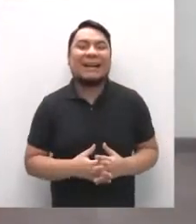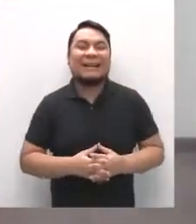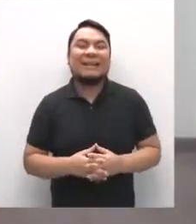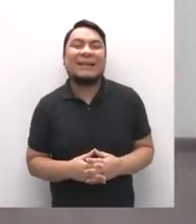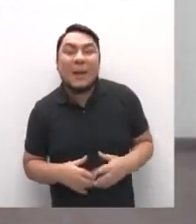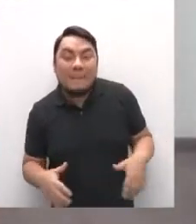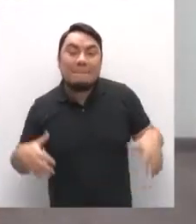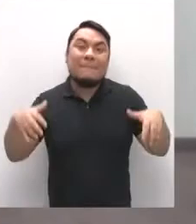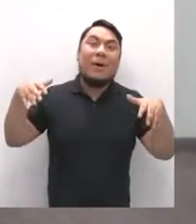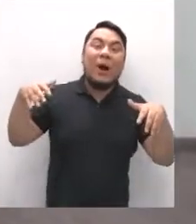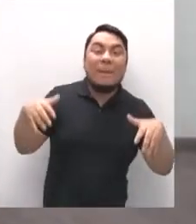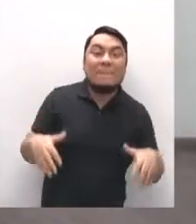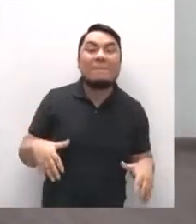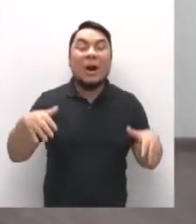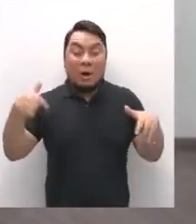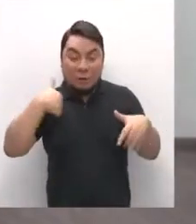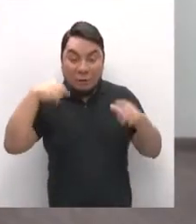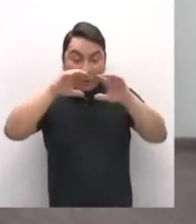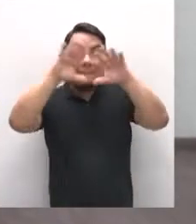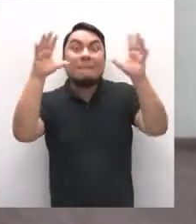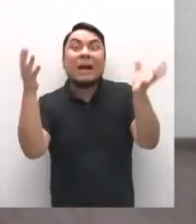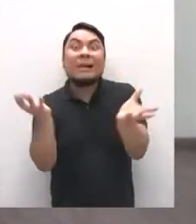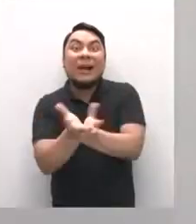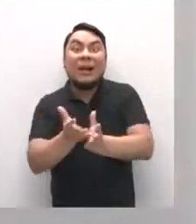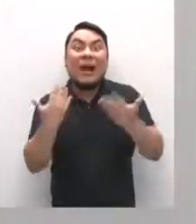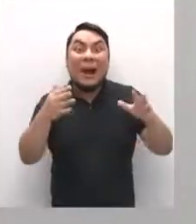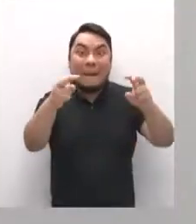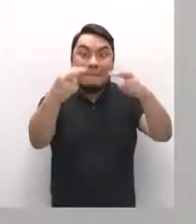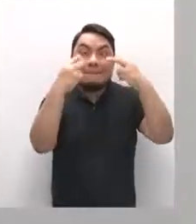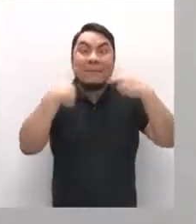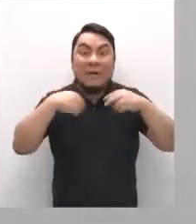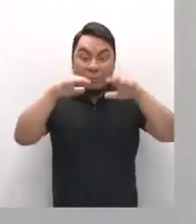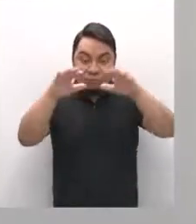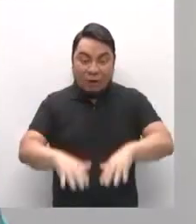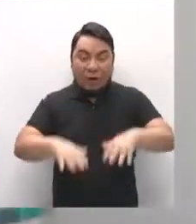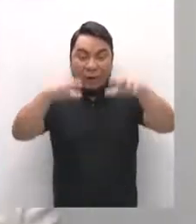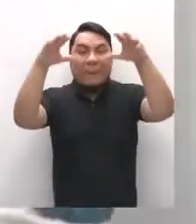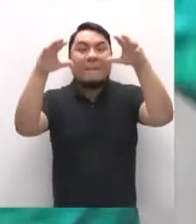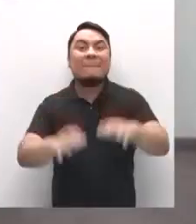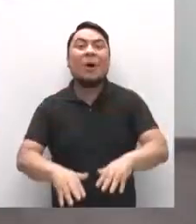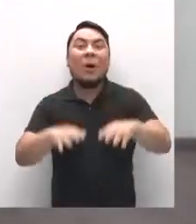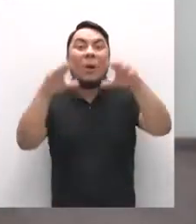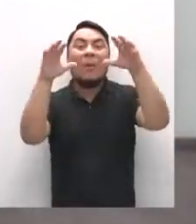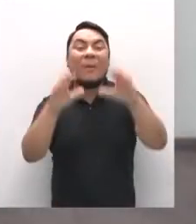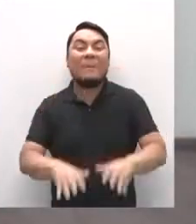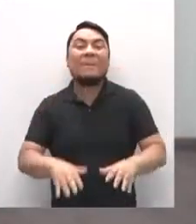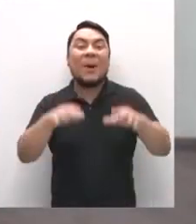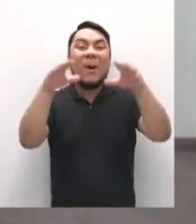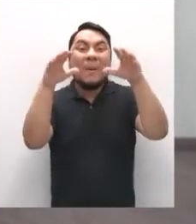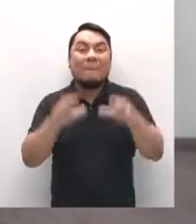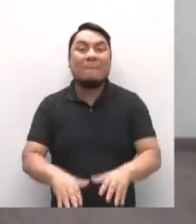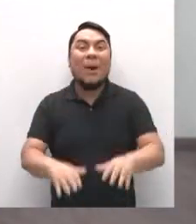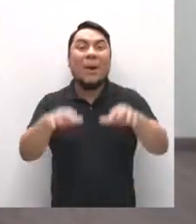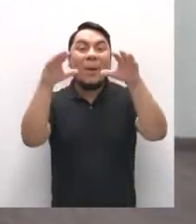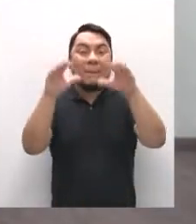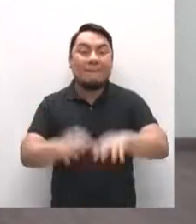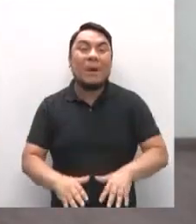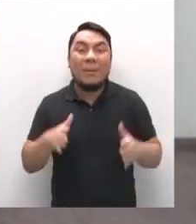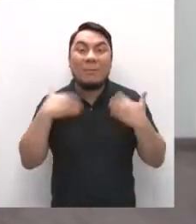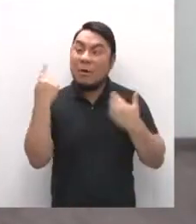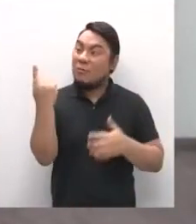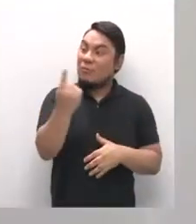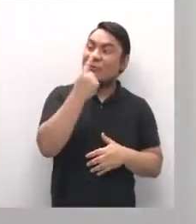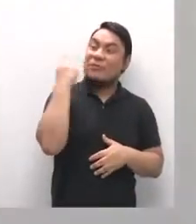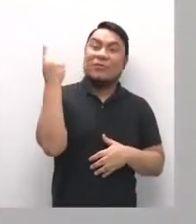¡Bum, bum! ¡Hey! ¡Soy una pelota! ¡Bum! ¡Miren cómo reboco! ¡Bum, bum, bum, bum! ¡Y puedo